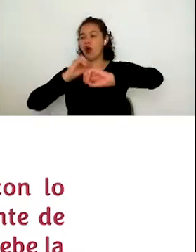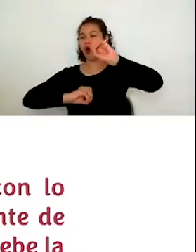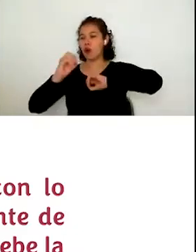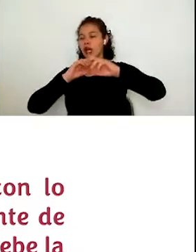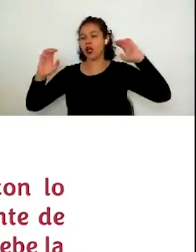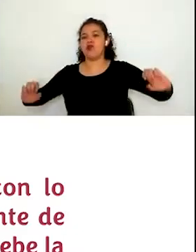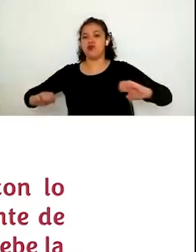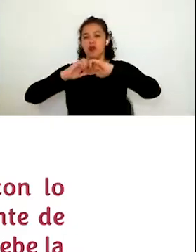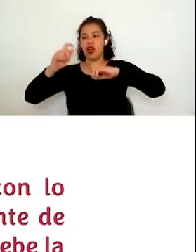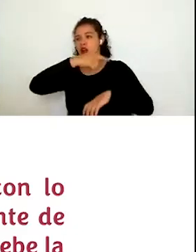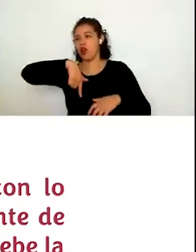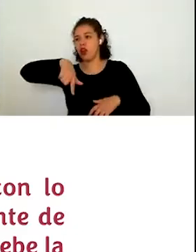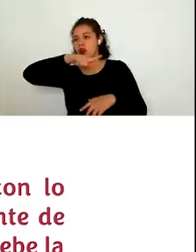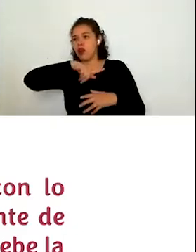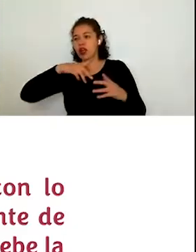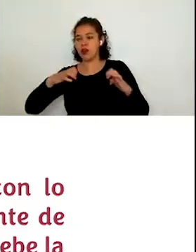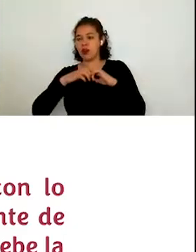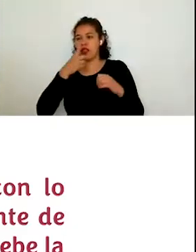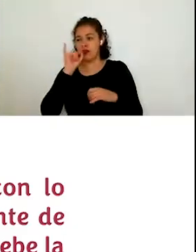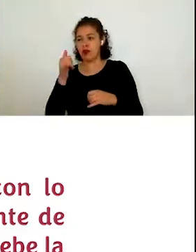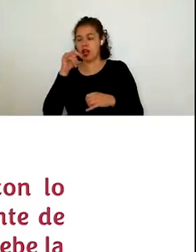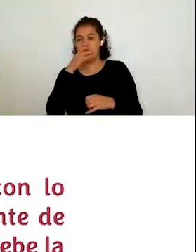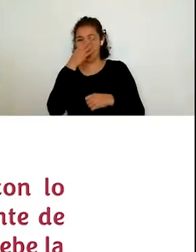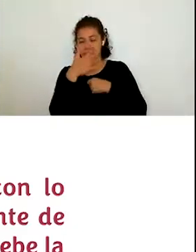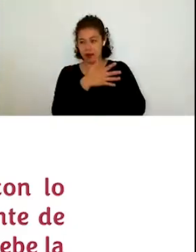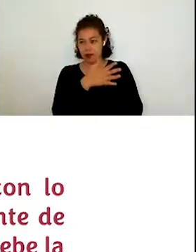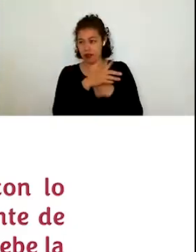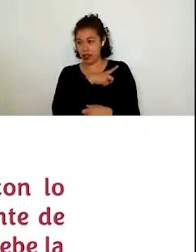inmueble, ¿debemos avisar a la JAP? Sí.